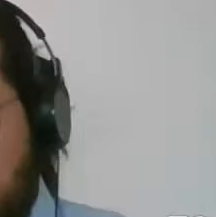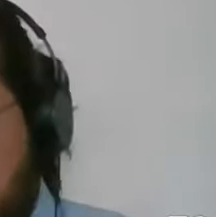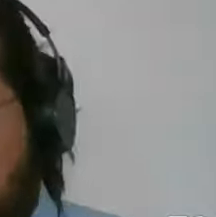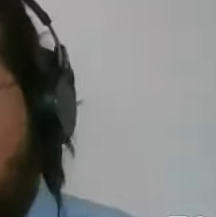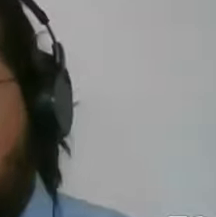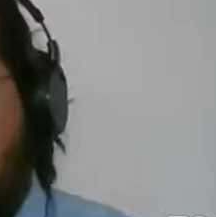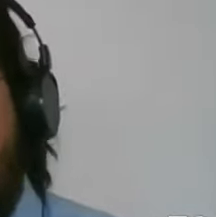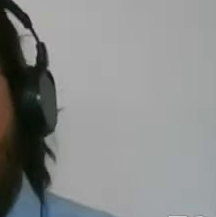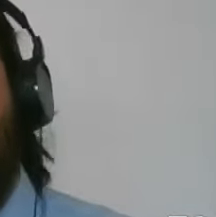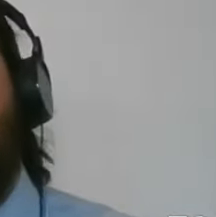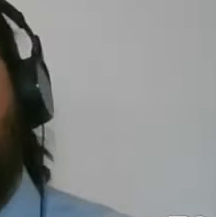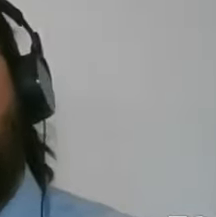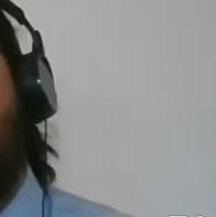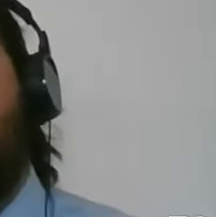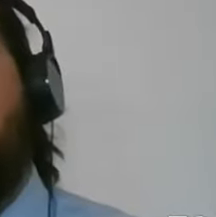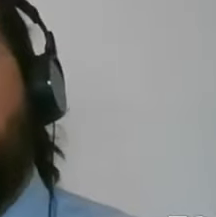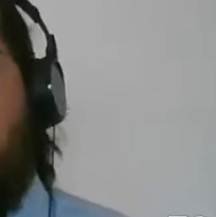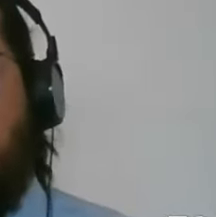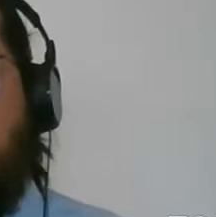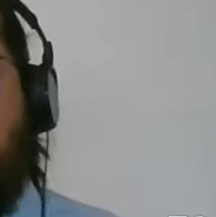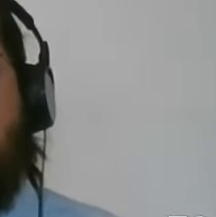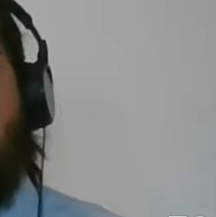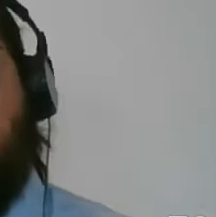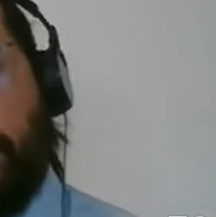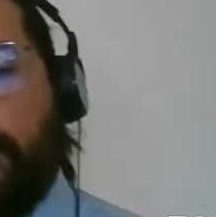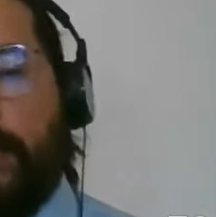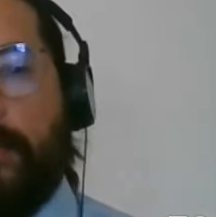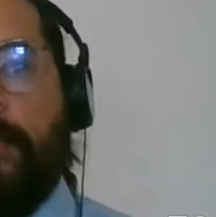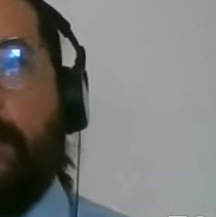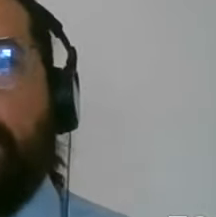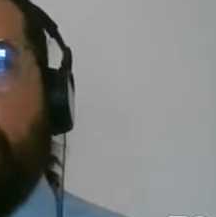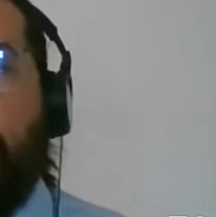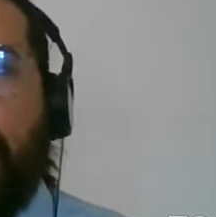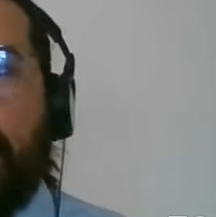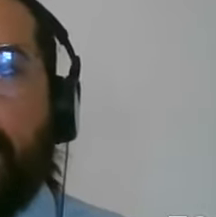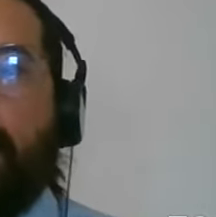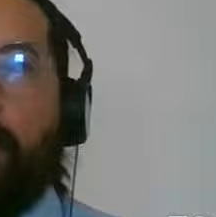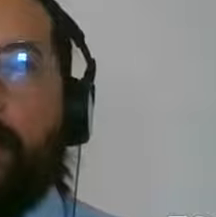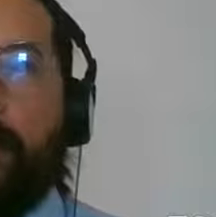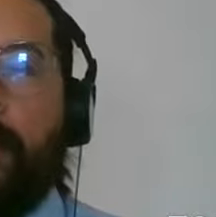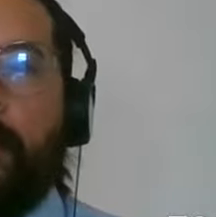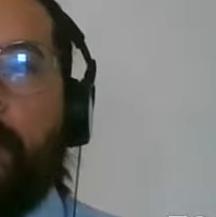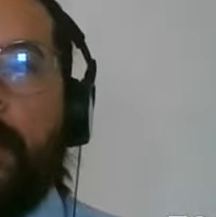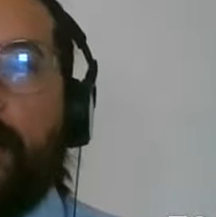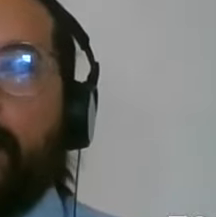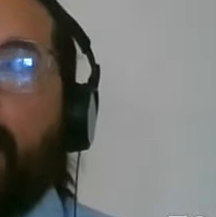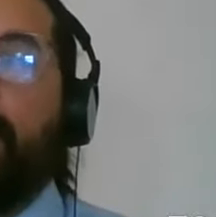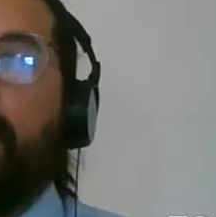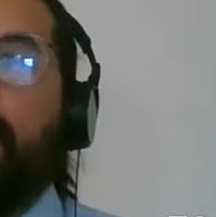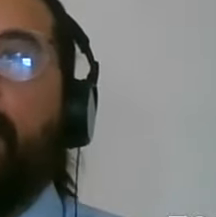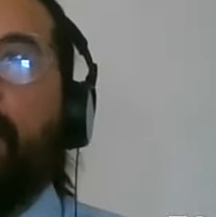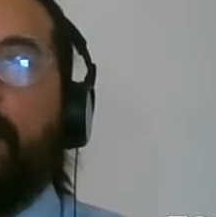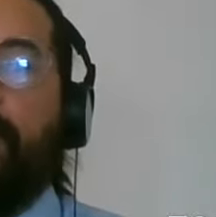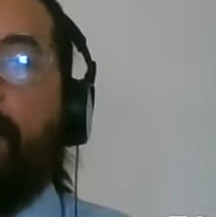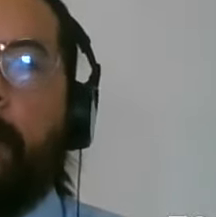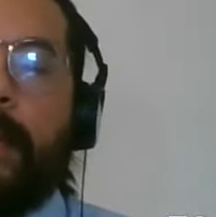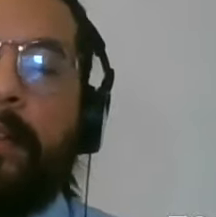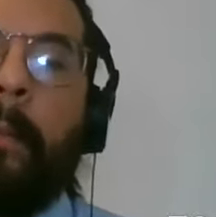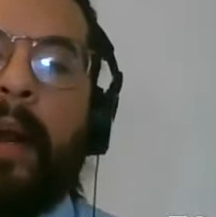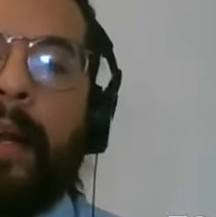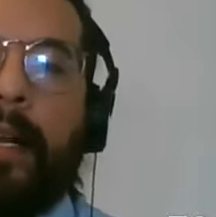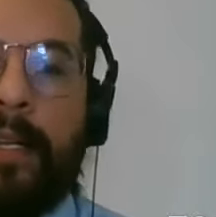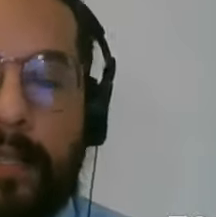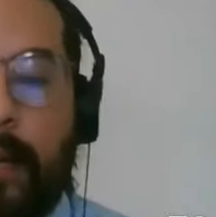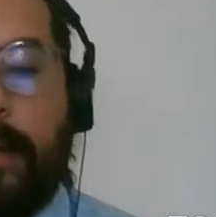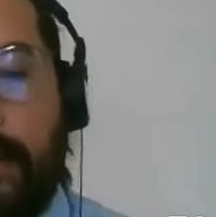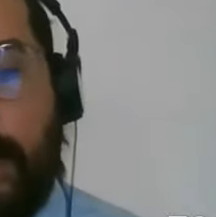a partir de estas preguntas, tenemos, pues, me parece, un repertorio muy interesante de